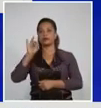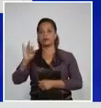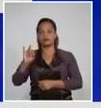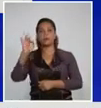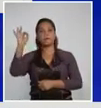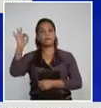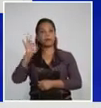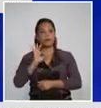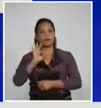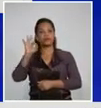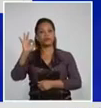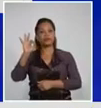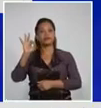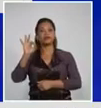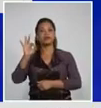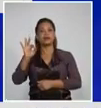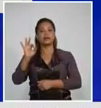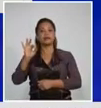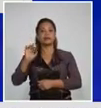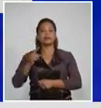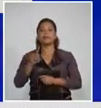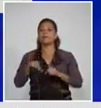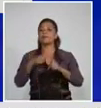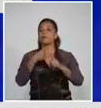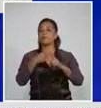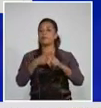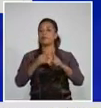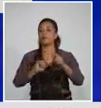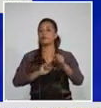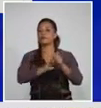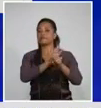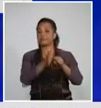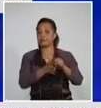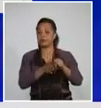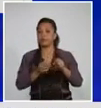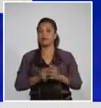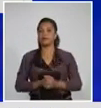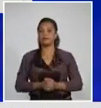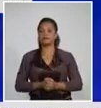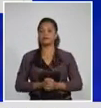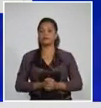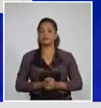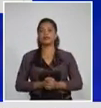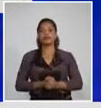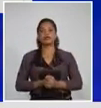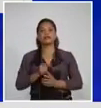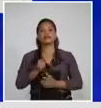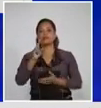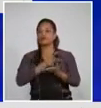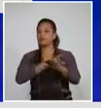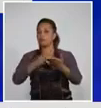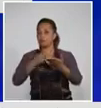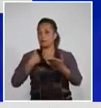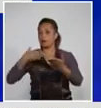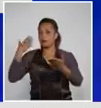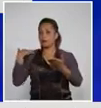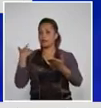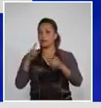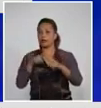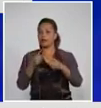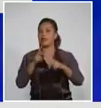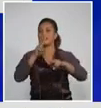49,7% de la incidencia por COVID-19 en los últimos 15 días corresponden con la provincia de La